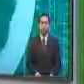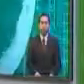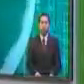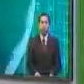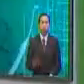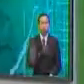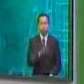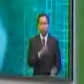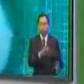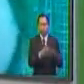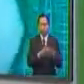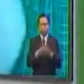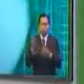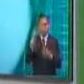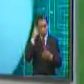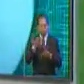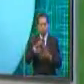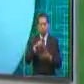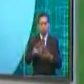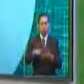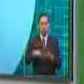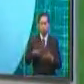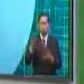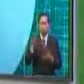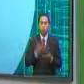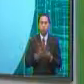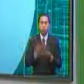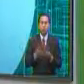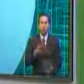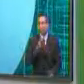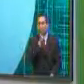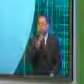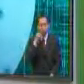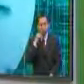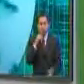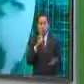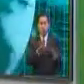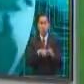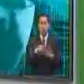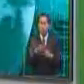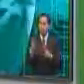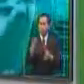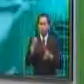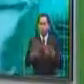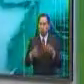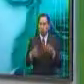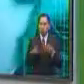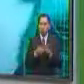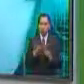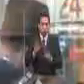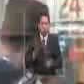Y las organizaciones políticas han criticado las propuestas de Carlos Meza, además de las últimas alianzas.